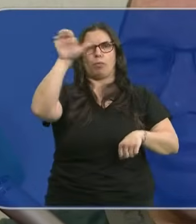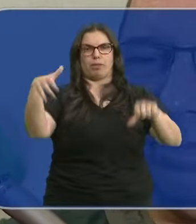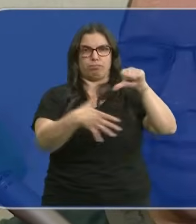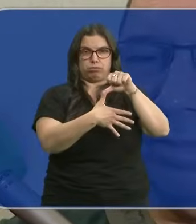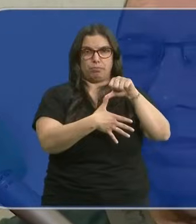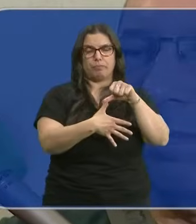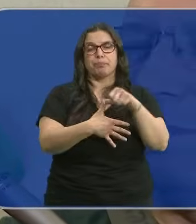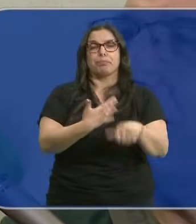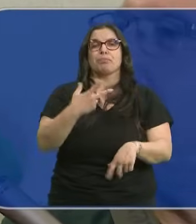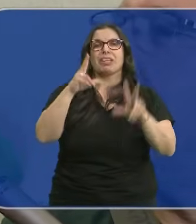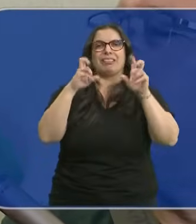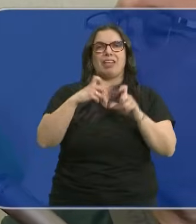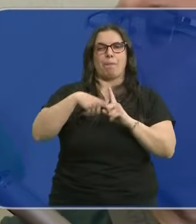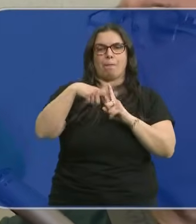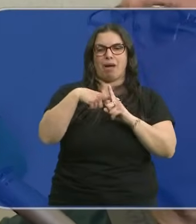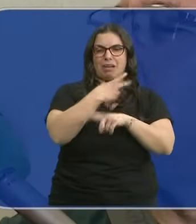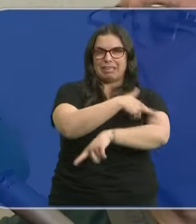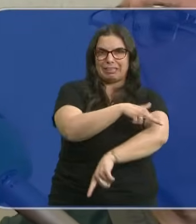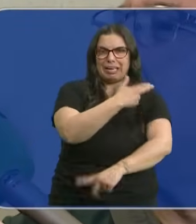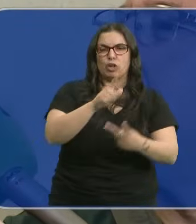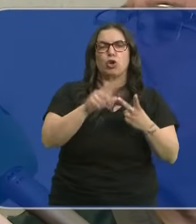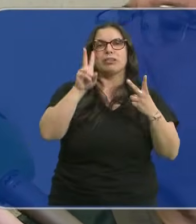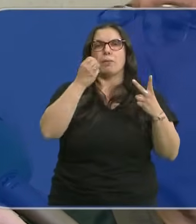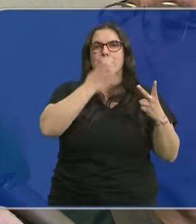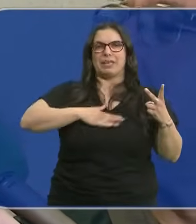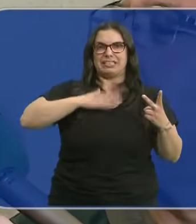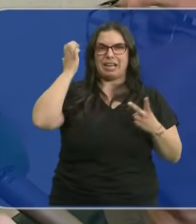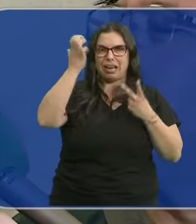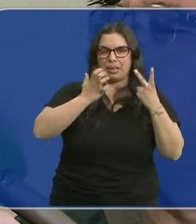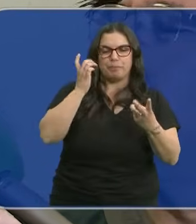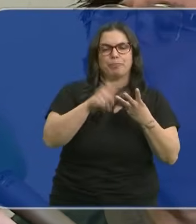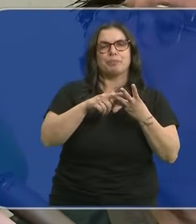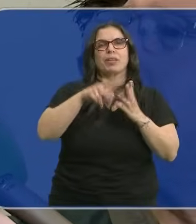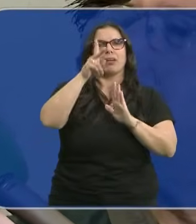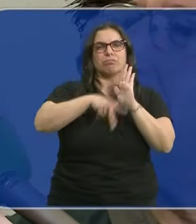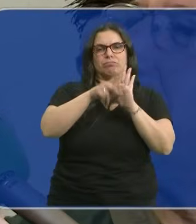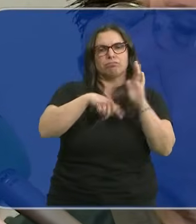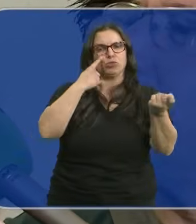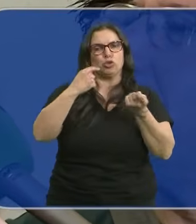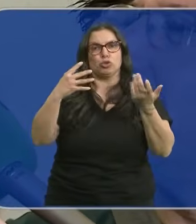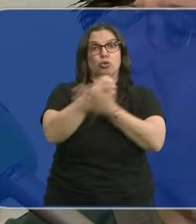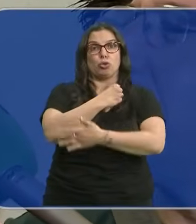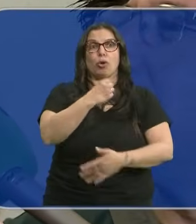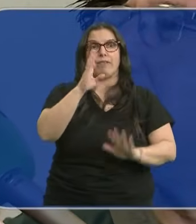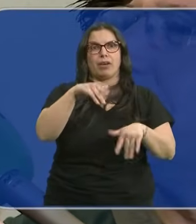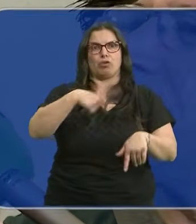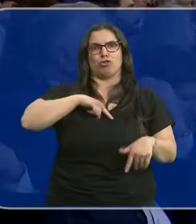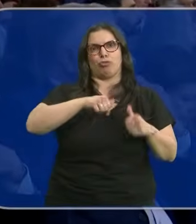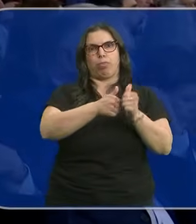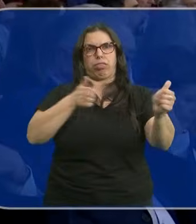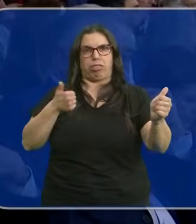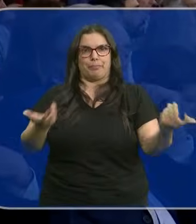nivel de sanitario, a nivel de bienestar animal, a nivel de regulaciones de todo tipo, evidentemente nos deja en